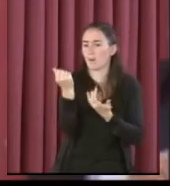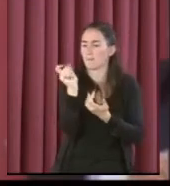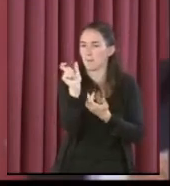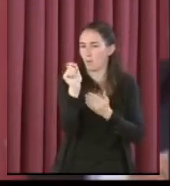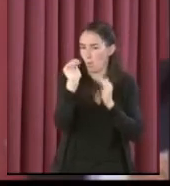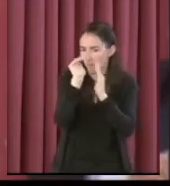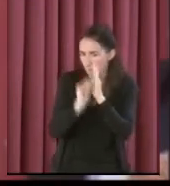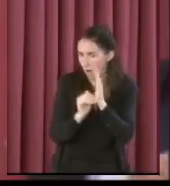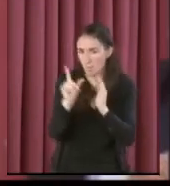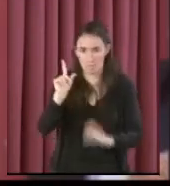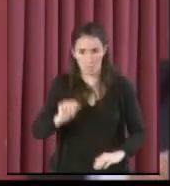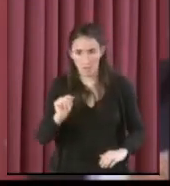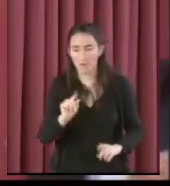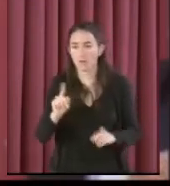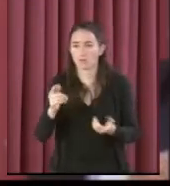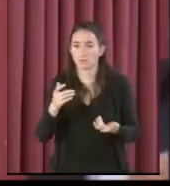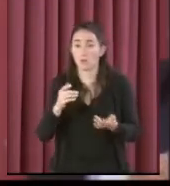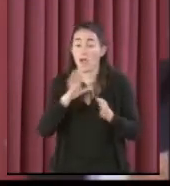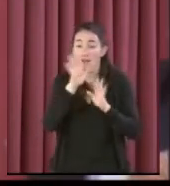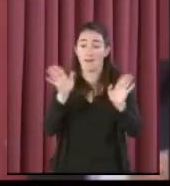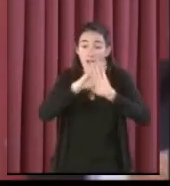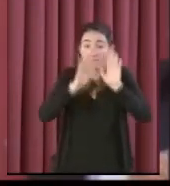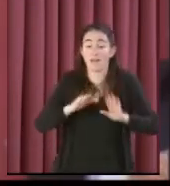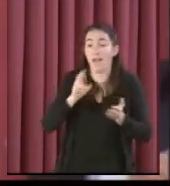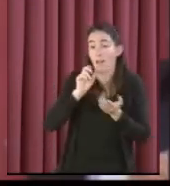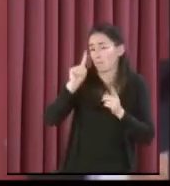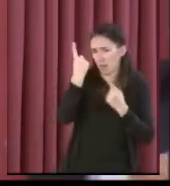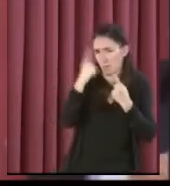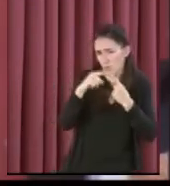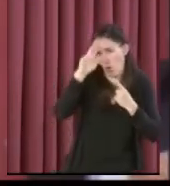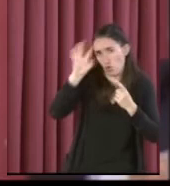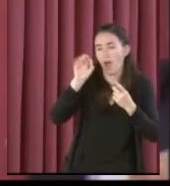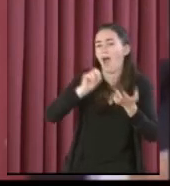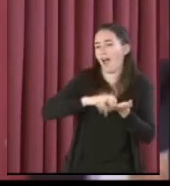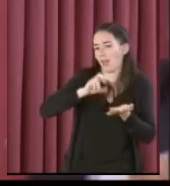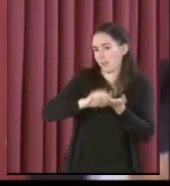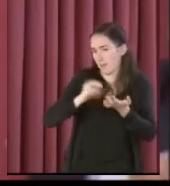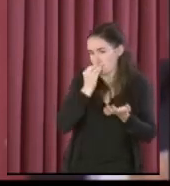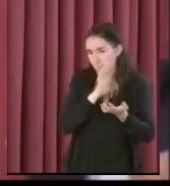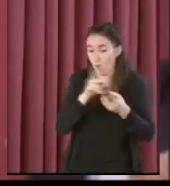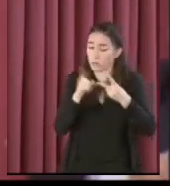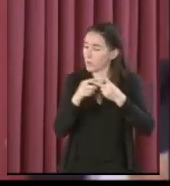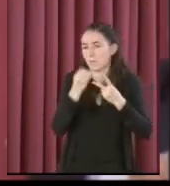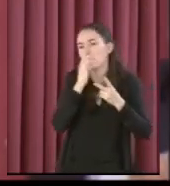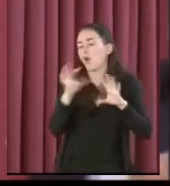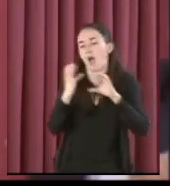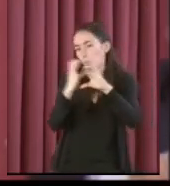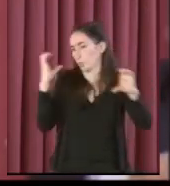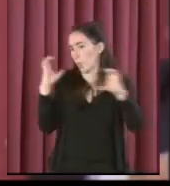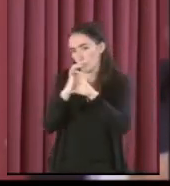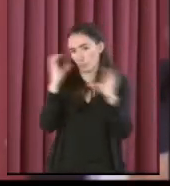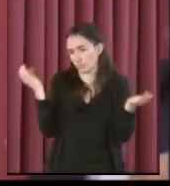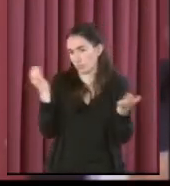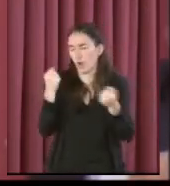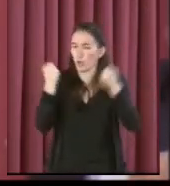nuestro objetivo es que tras caminar sea la opción de movilidad en la ciudad para los logroñeses. ¿Qué estamos haciendo para avanzar